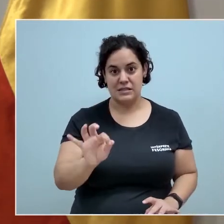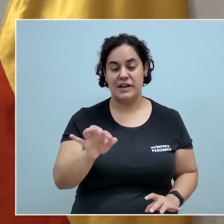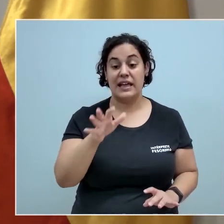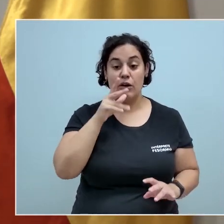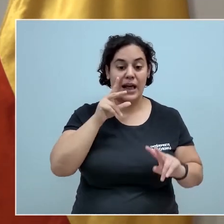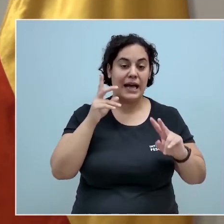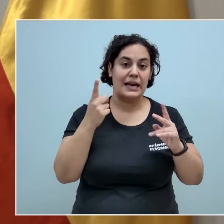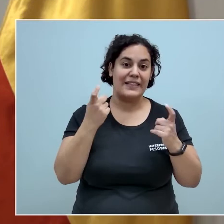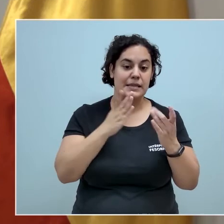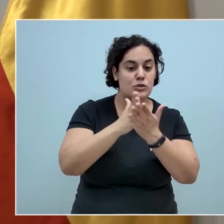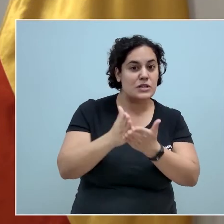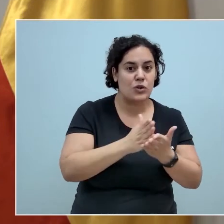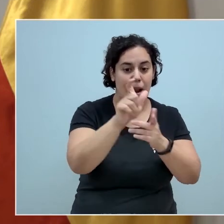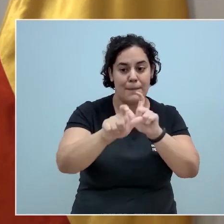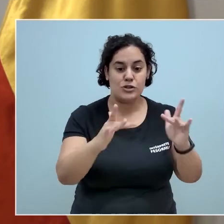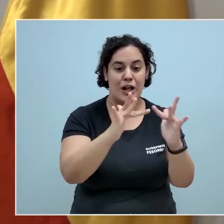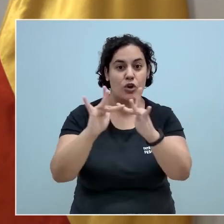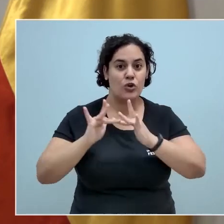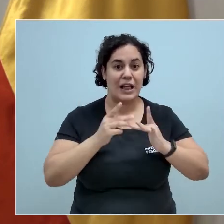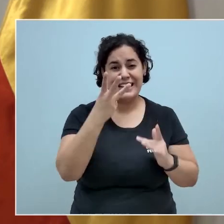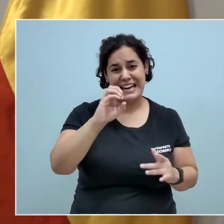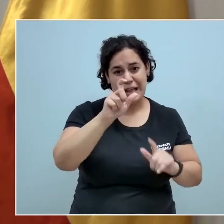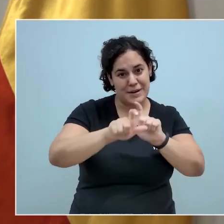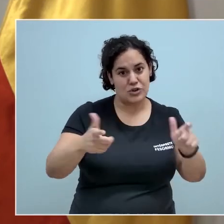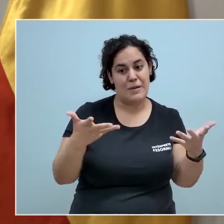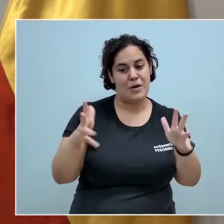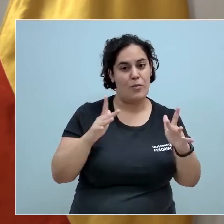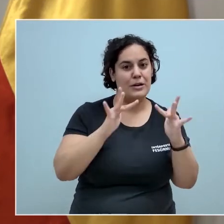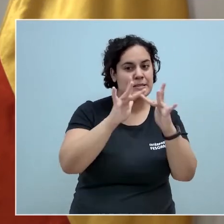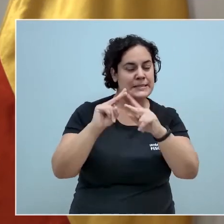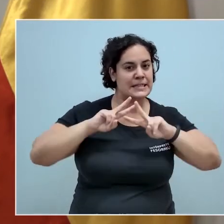estamos estudiando los contactos, porque hubo una reunión ahí de unas 30 personas que estamos estudiando.